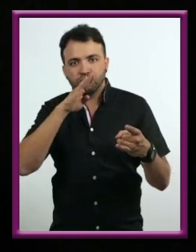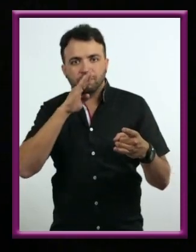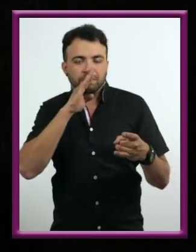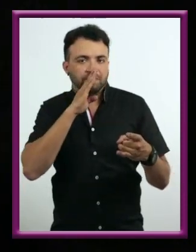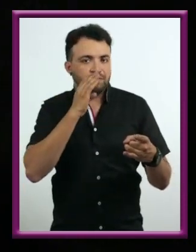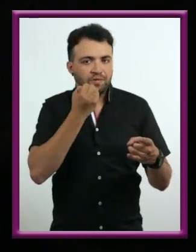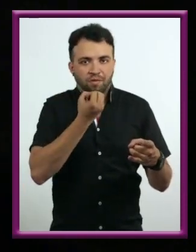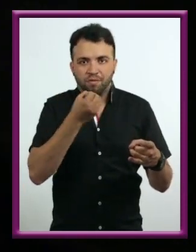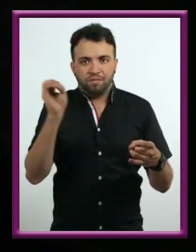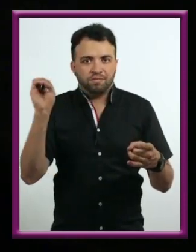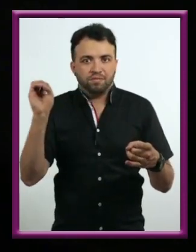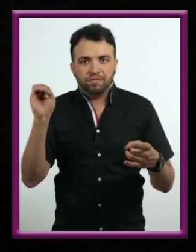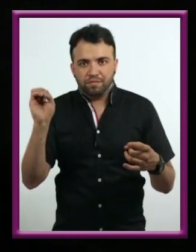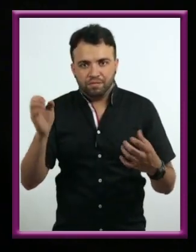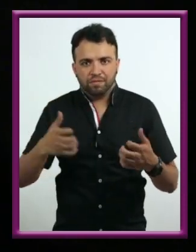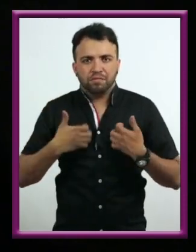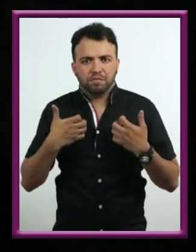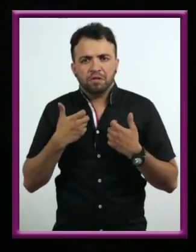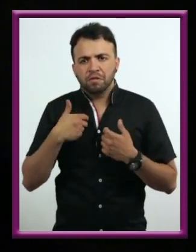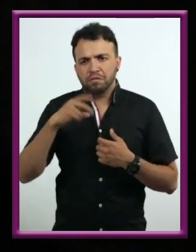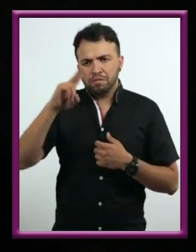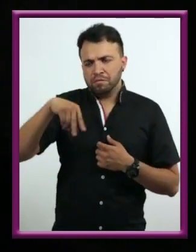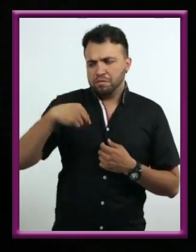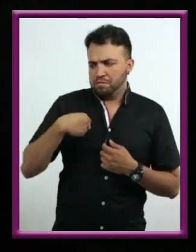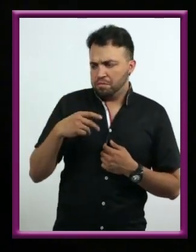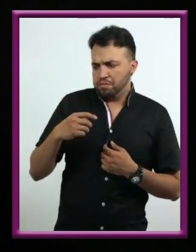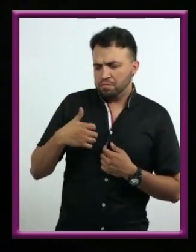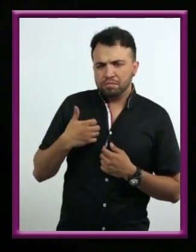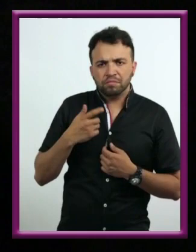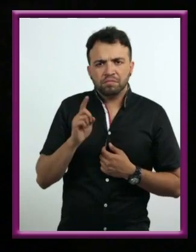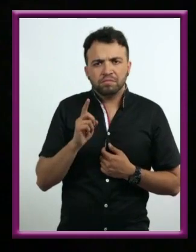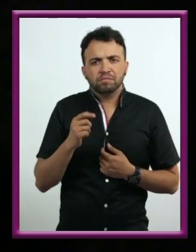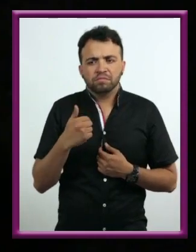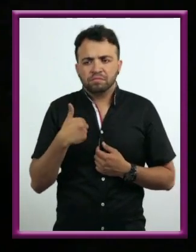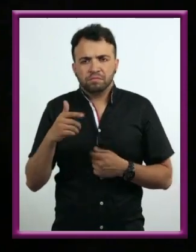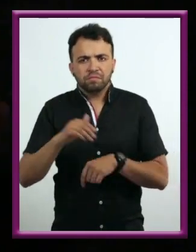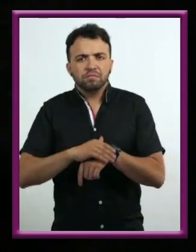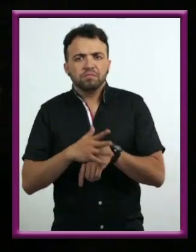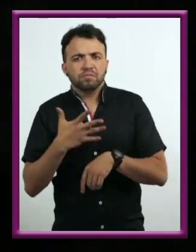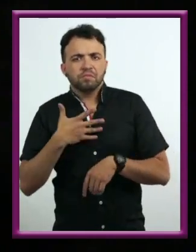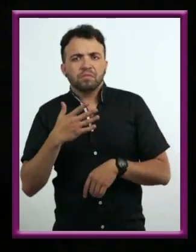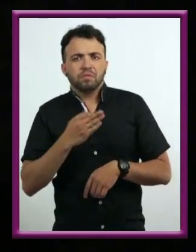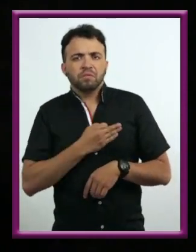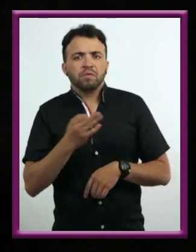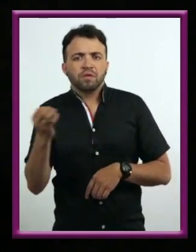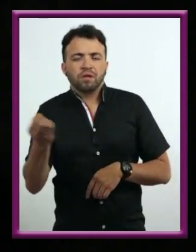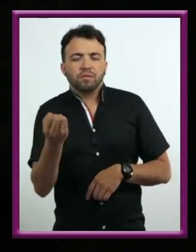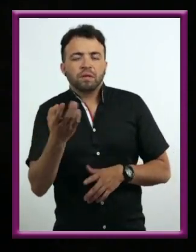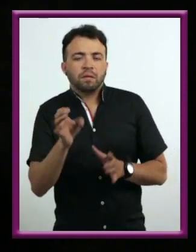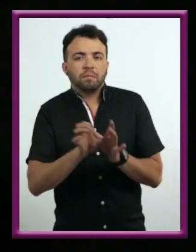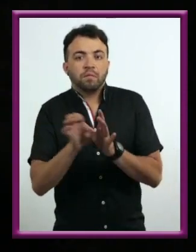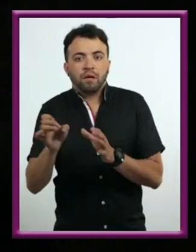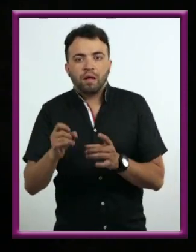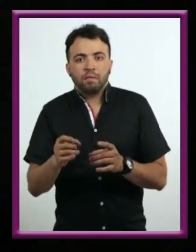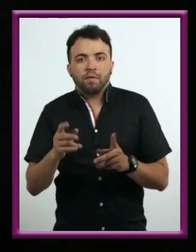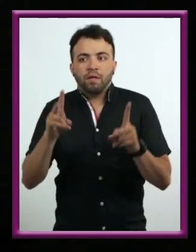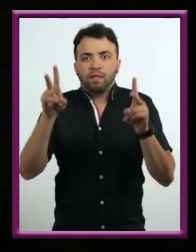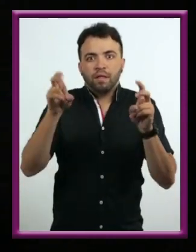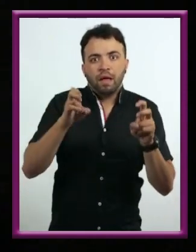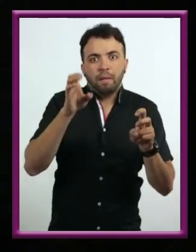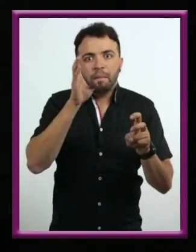reprobara. Tampoco se hubiera estado mal si lo hubiera hecho con la intención de ayudarla sin darse cuenta de que no lo estaba explicando